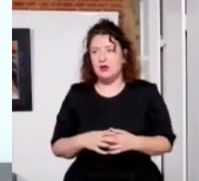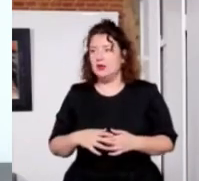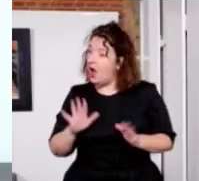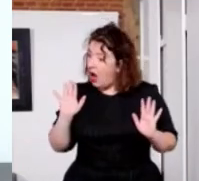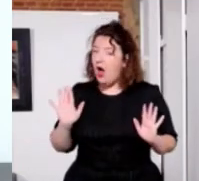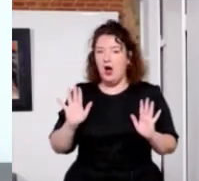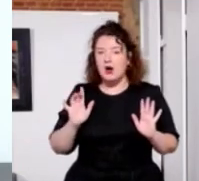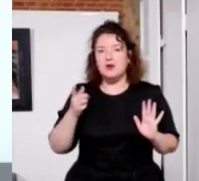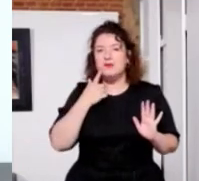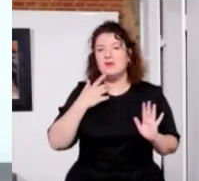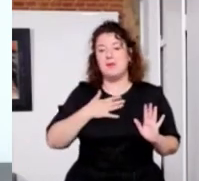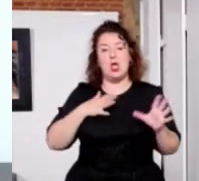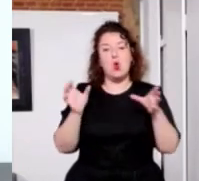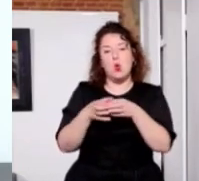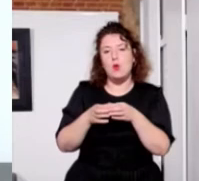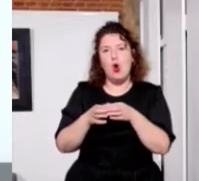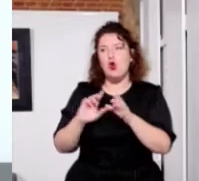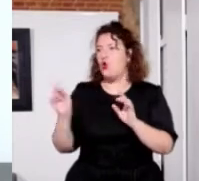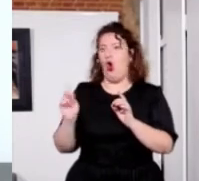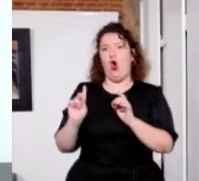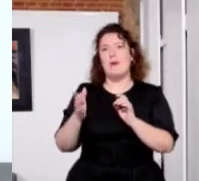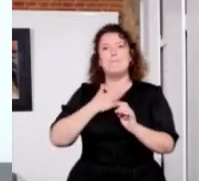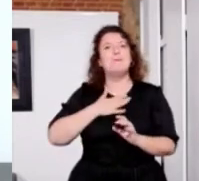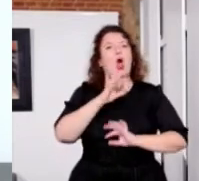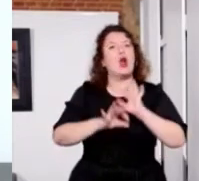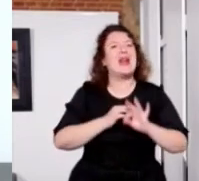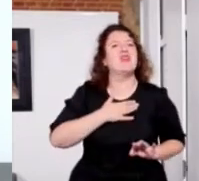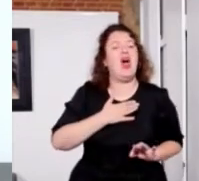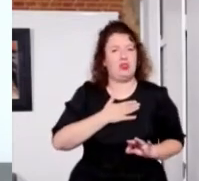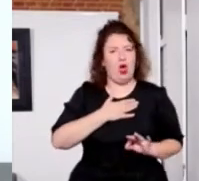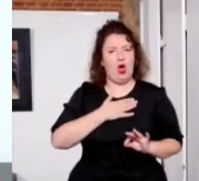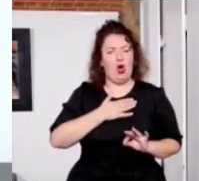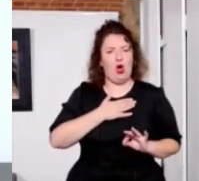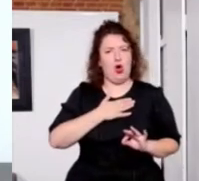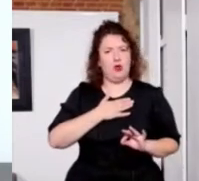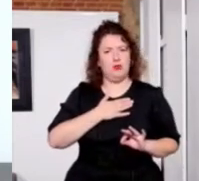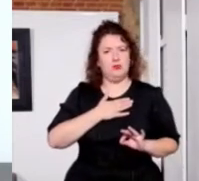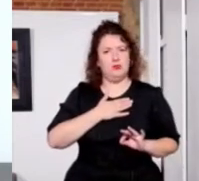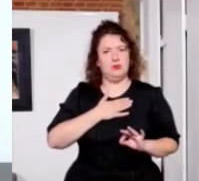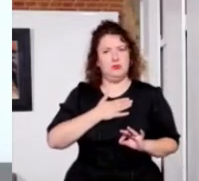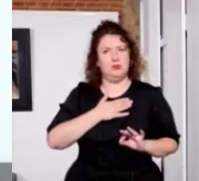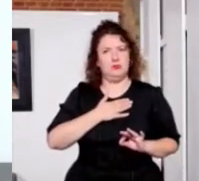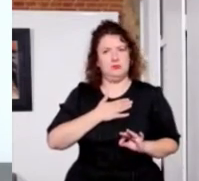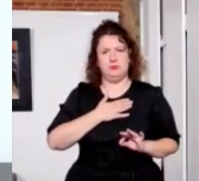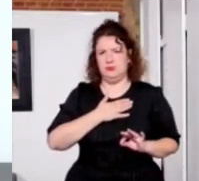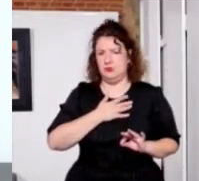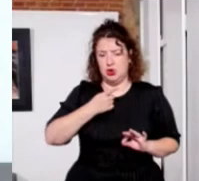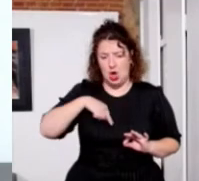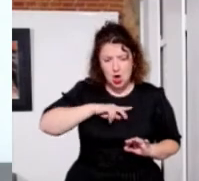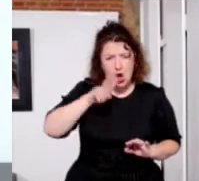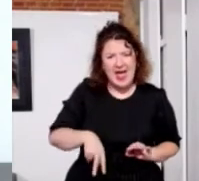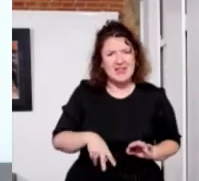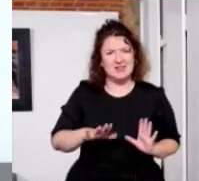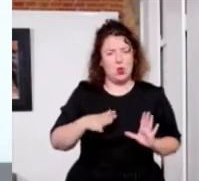pues mirad, los chicos de mi grupo, dice, no, he dicho los que somos de la organización. Los que somos. Otra